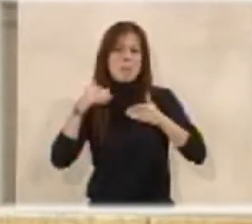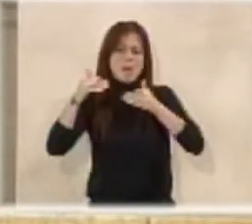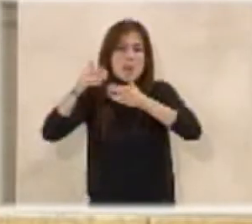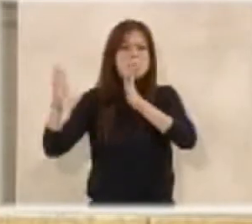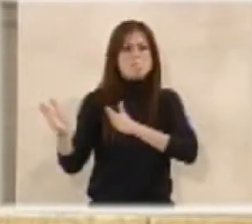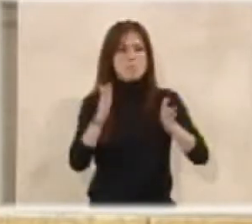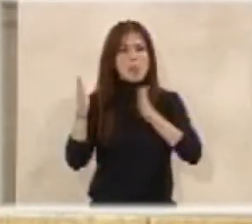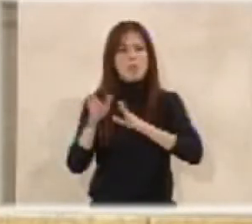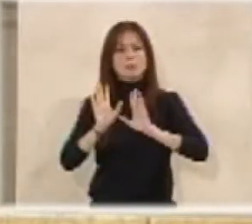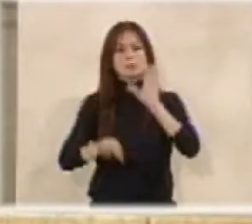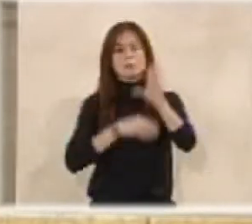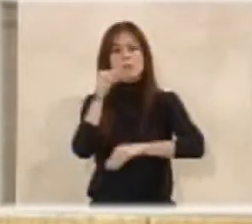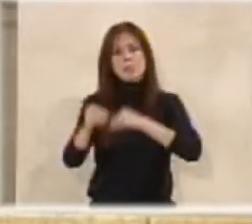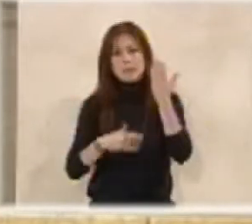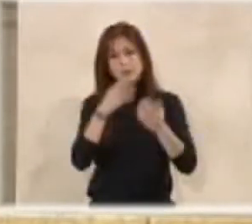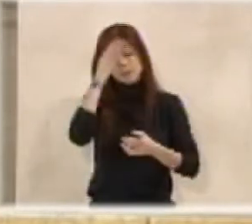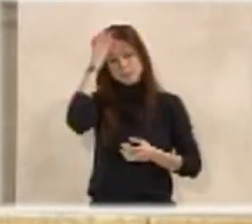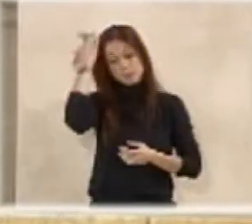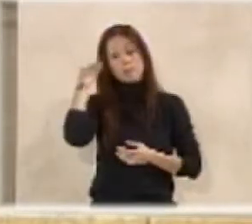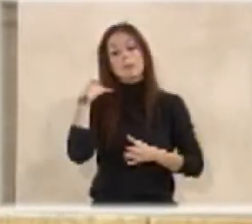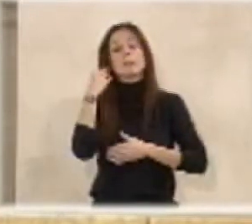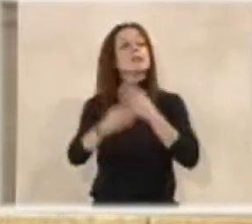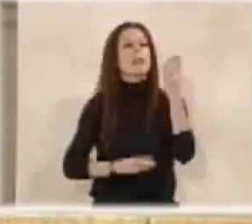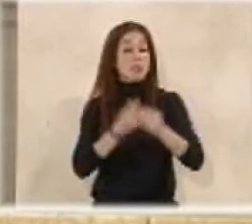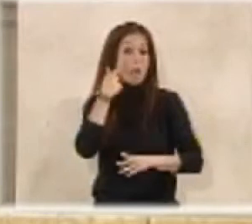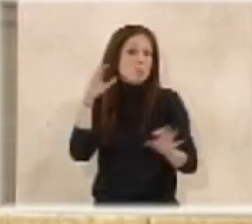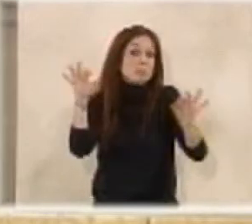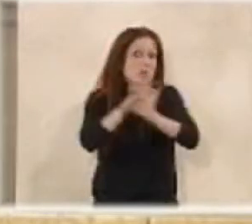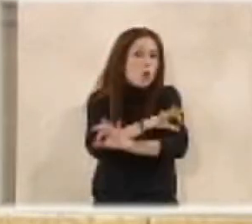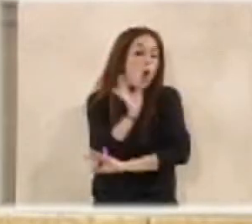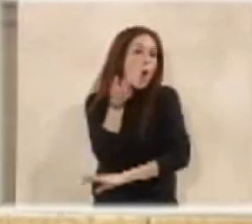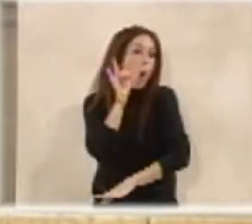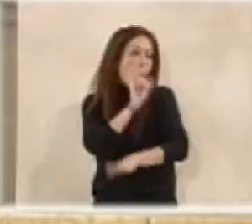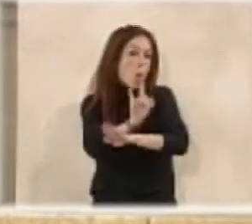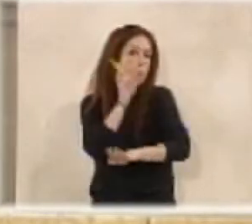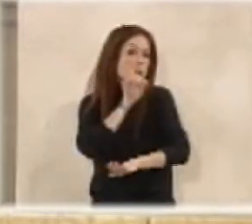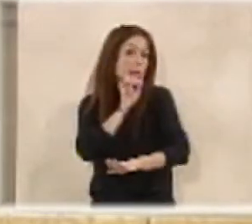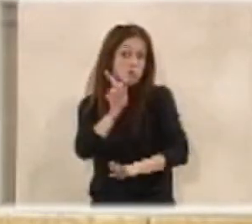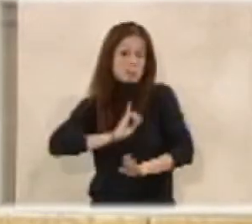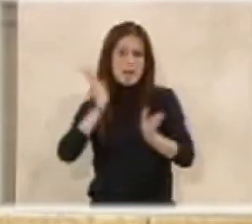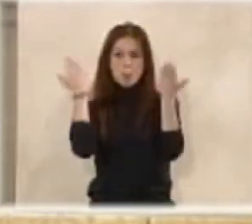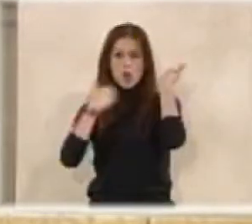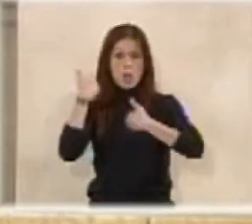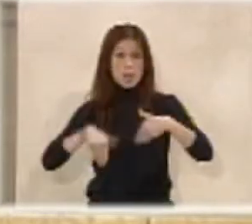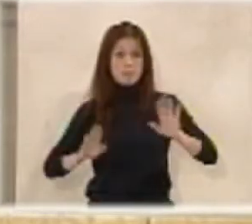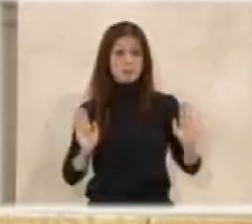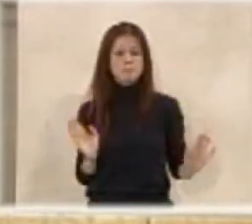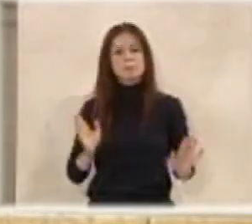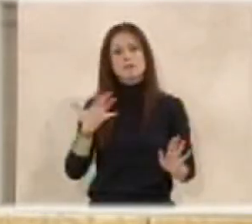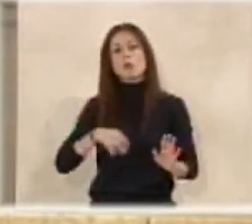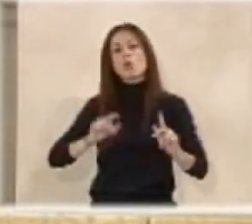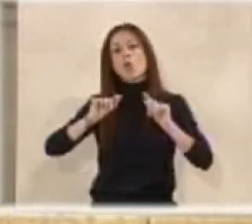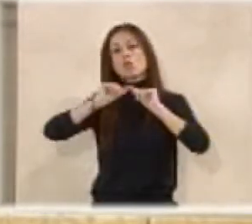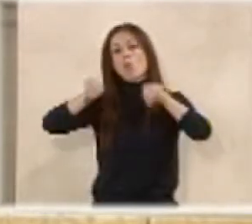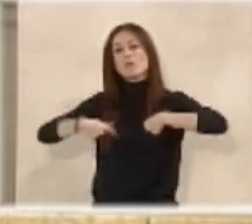prorrogado. ¿Qué pasa? Vamos a ver si me equivoco o miento en algo, me corregí. ¿Qué pasa? Que el convenio